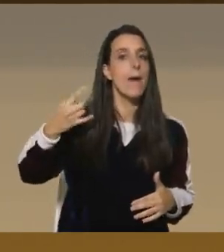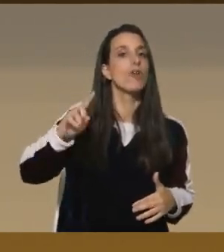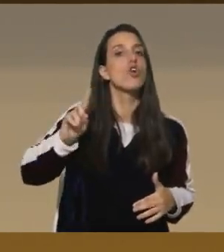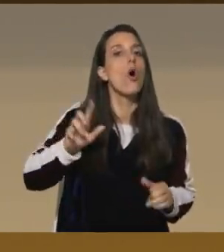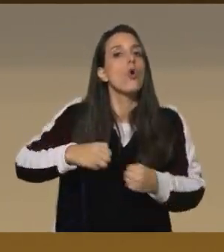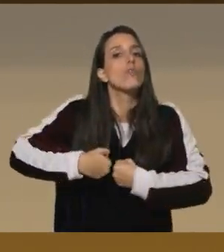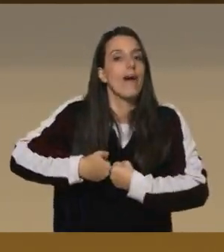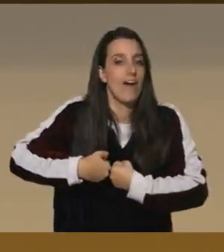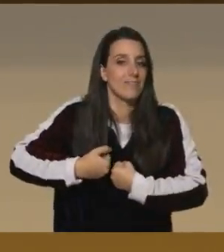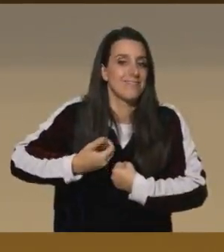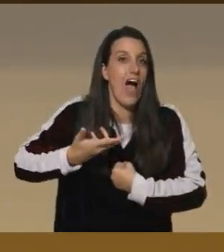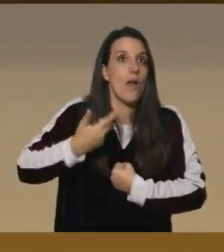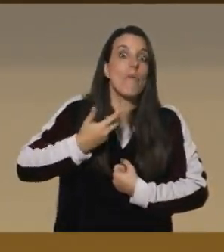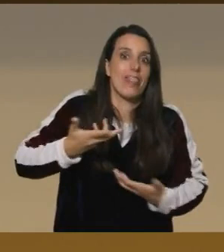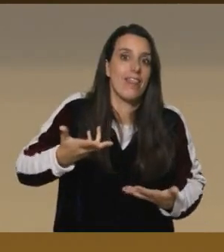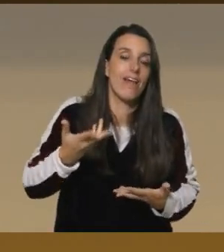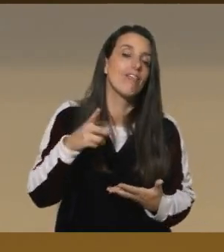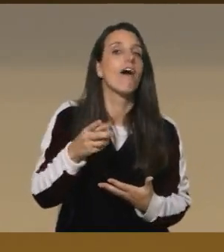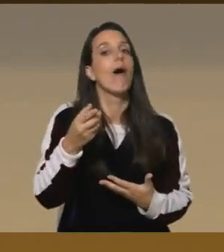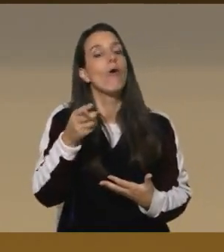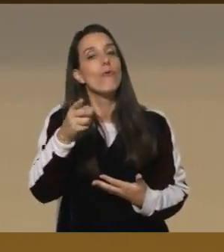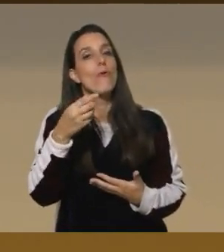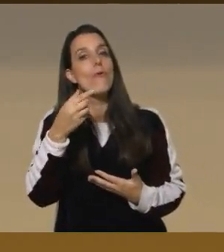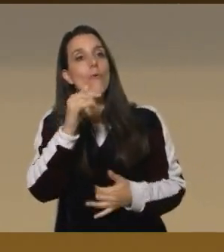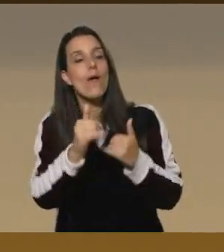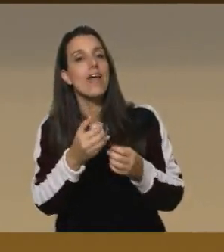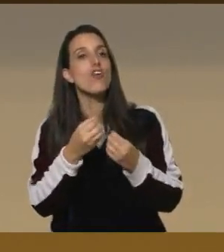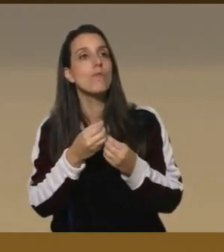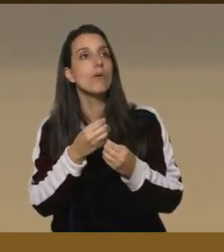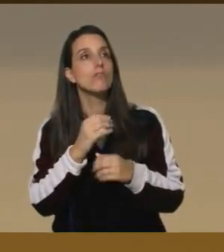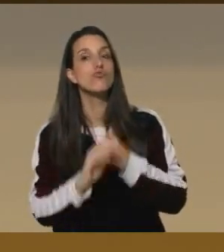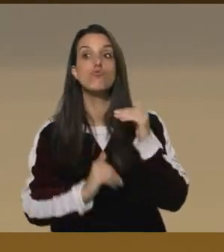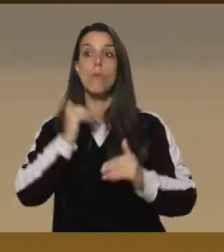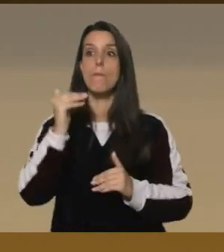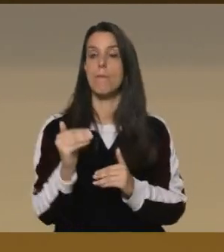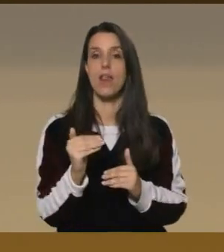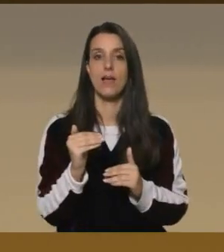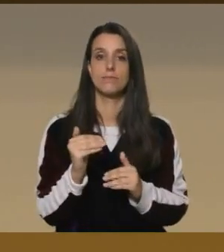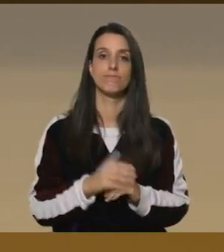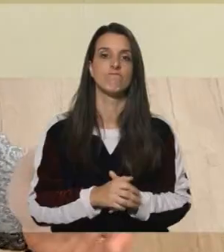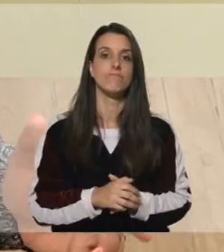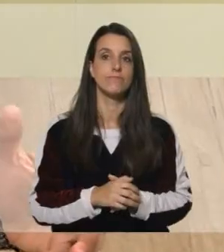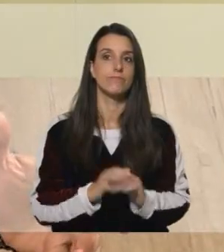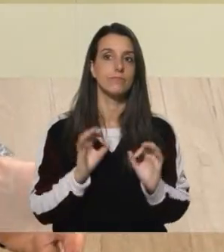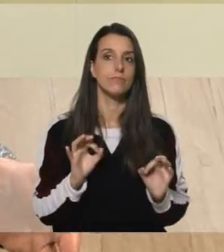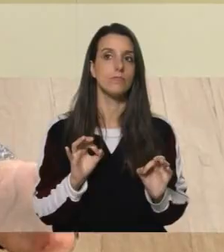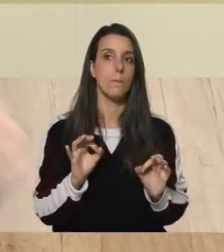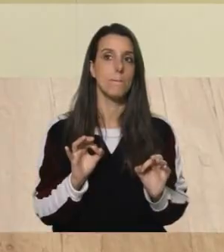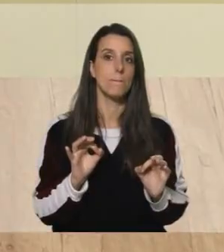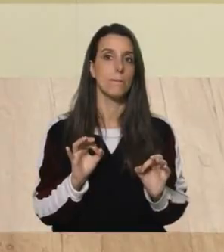pero Carlos contanos desde tu lugar Cómo puedes ayudar a superar todo este tipo de acontecimientos bien